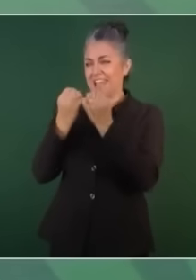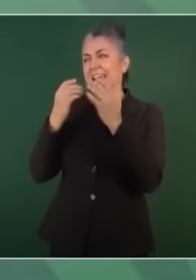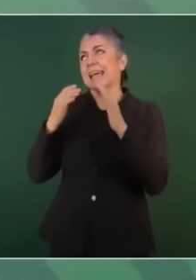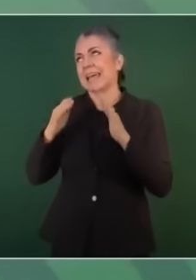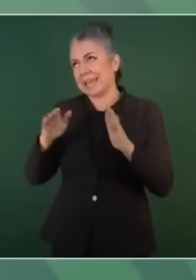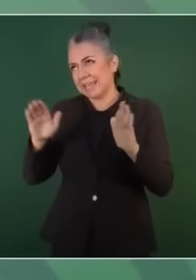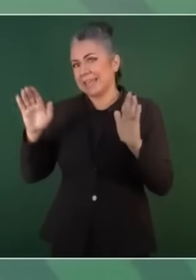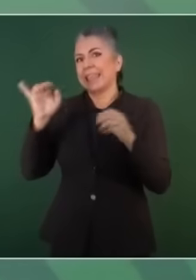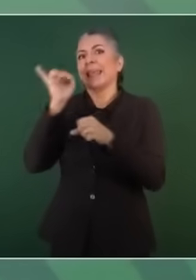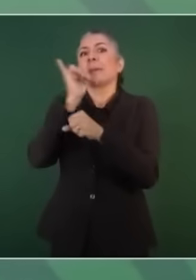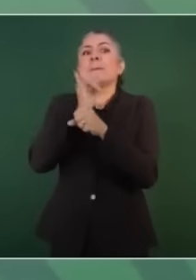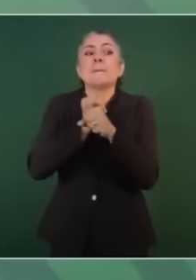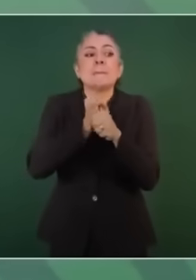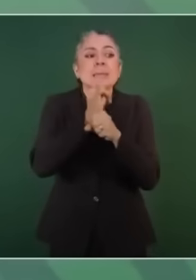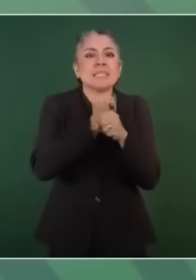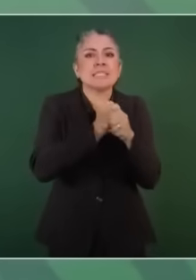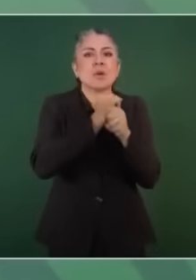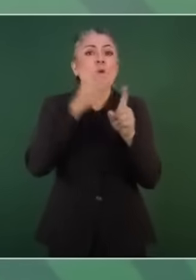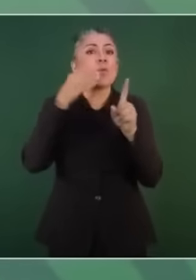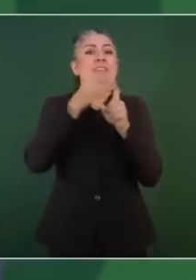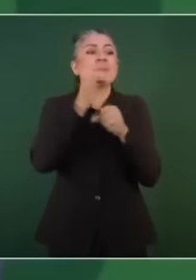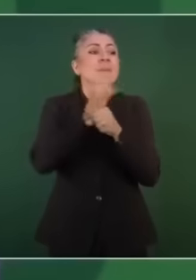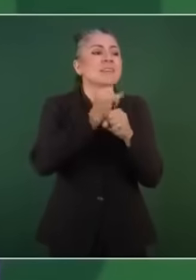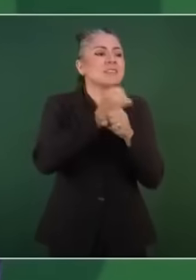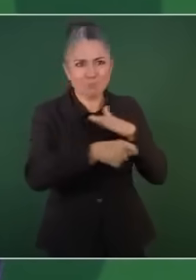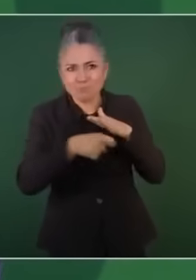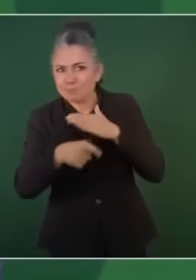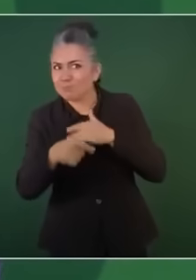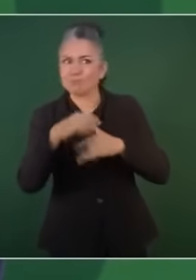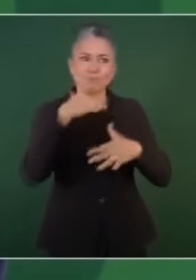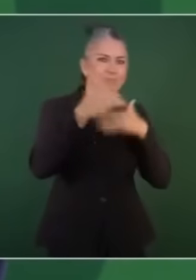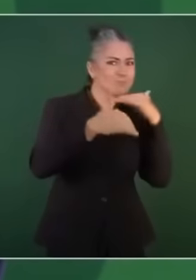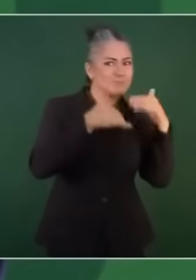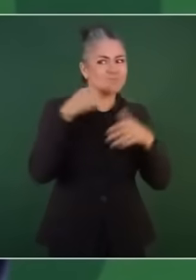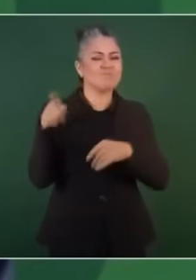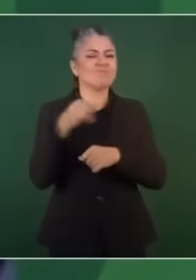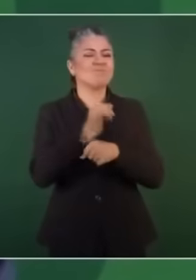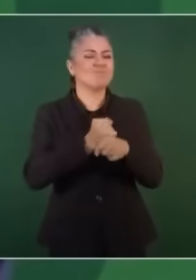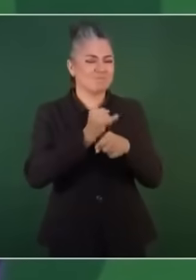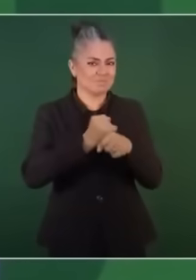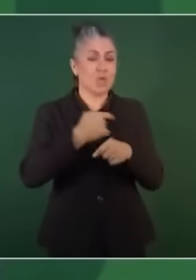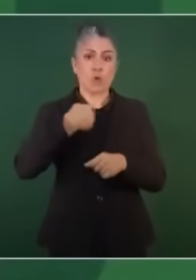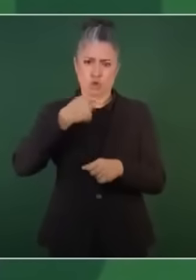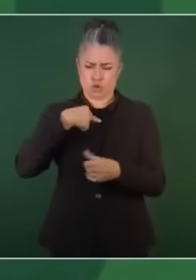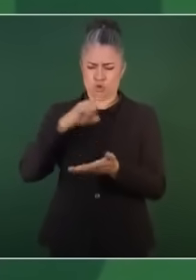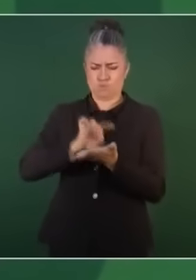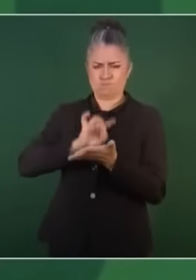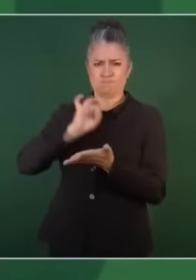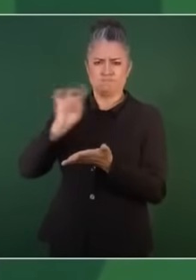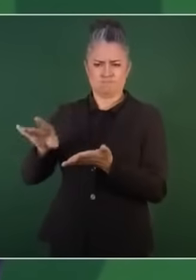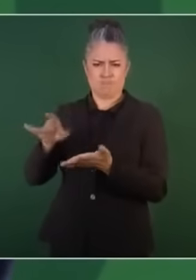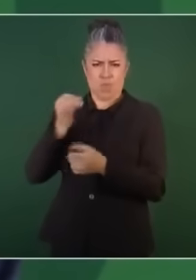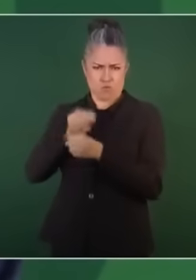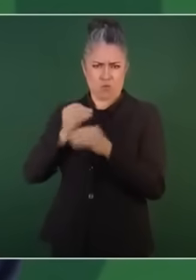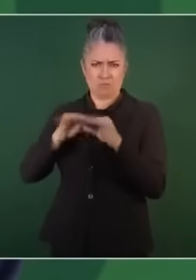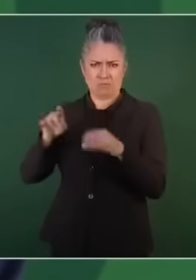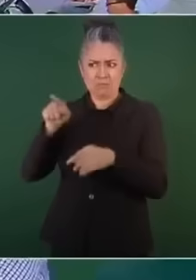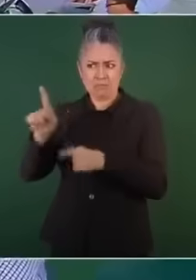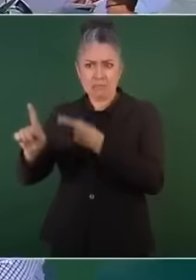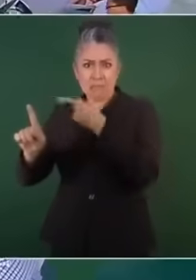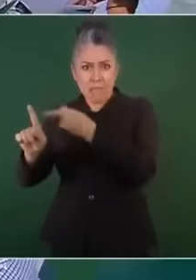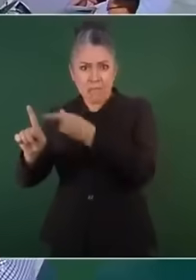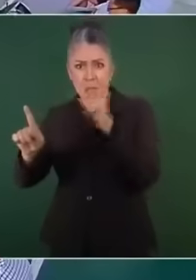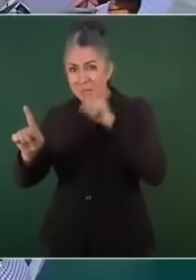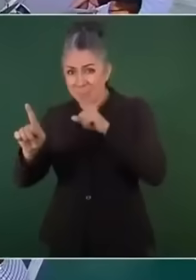supuestamente para investigar casos de corrupción. Le mandé la información y en vez de